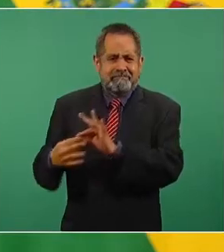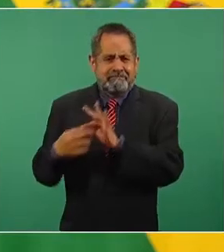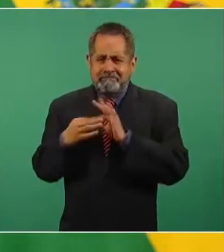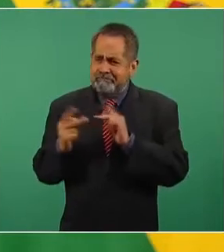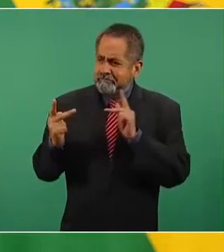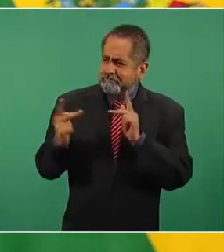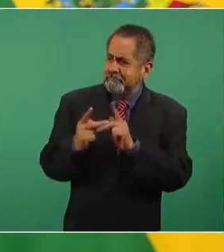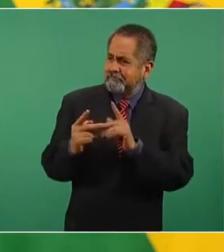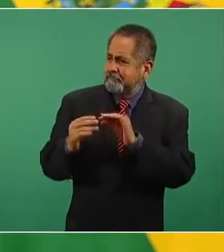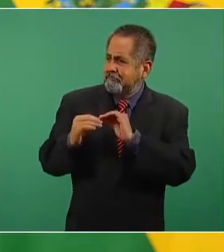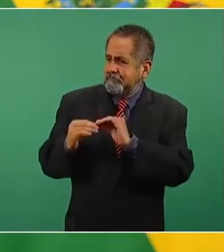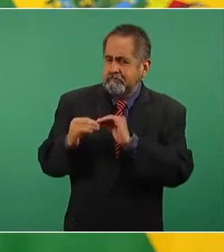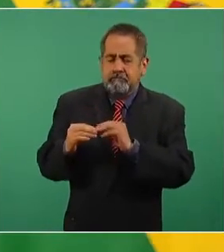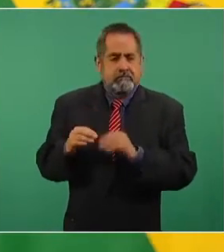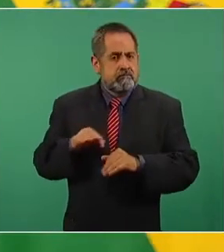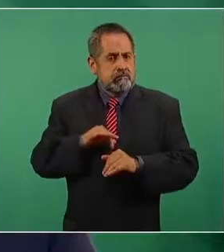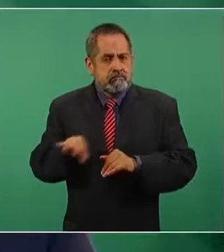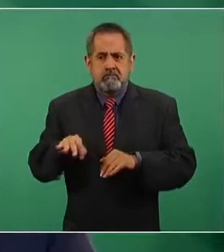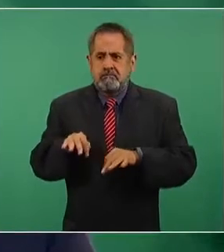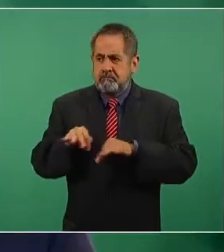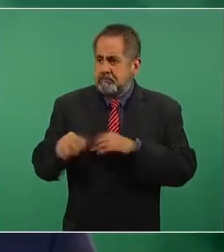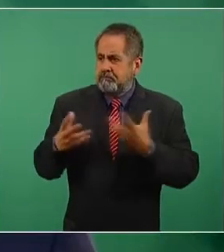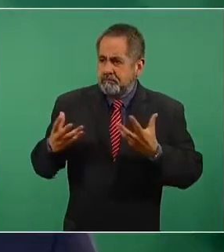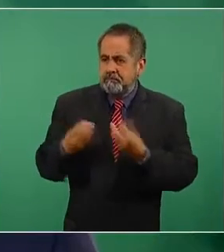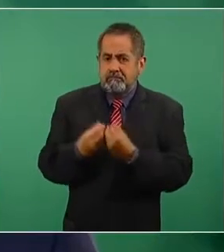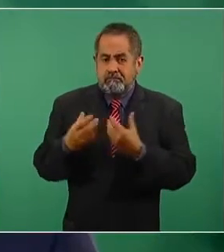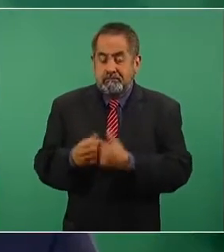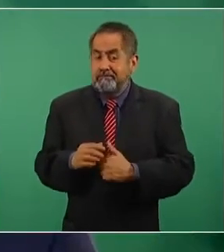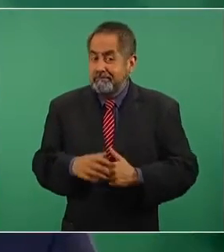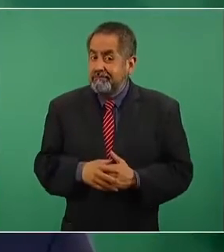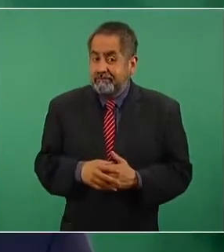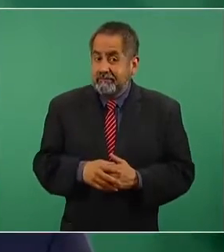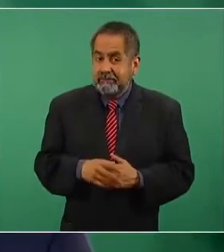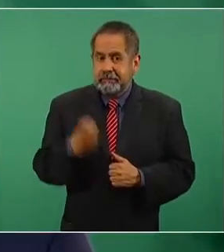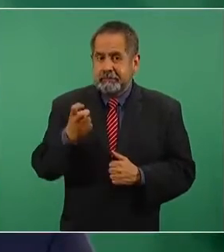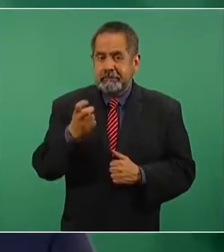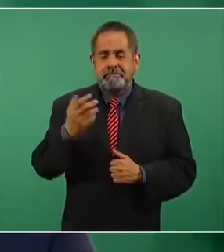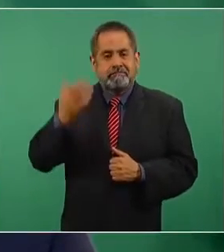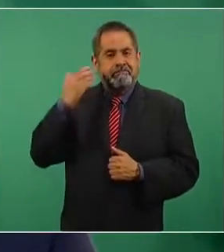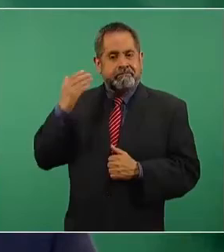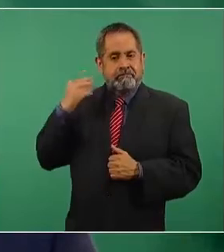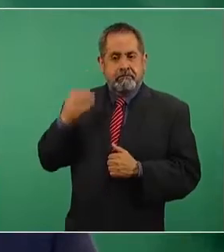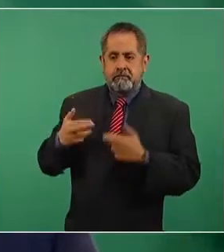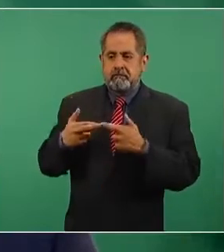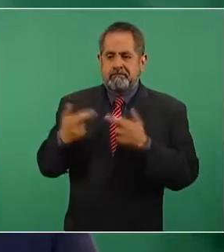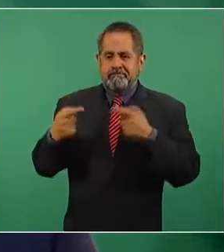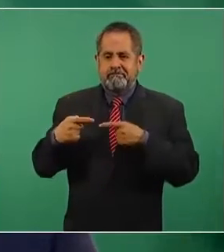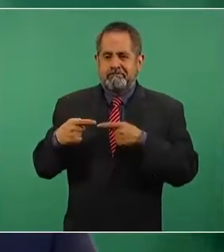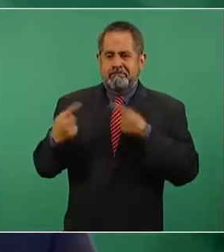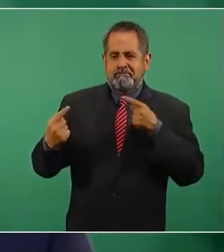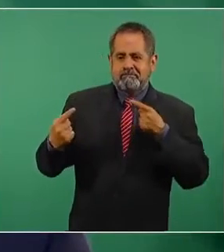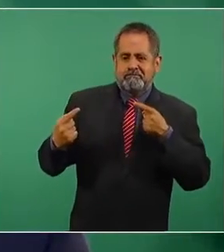que tienen mucho para poder trabajar en común, se mermaron por un tema absolutamente ideológico